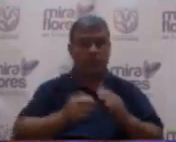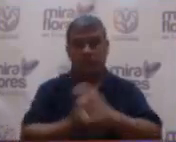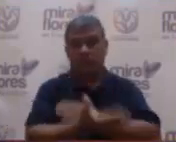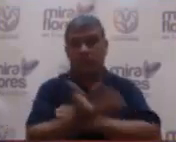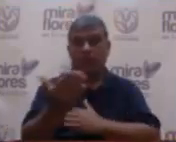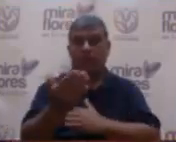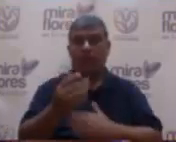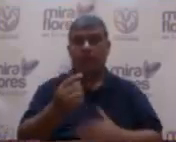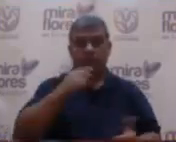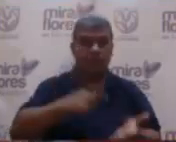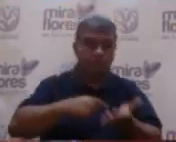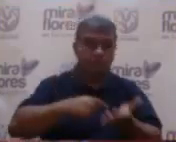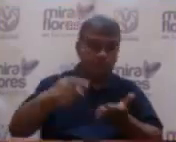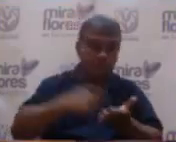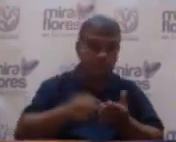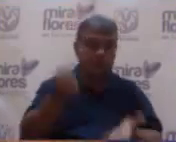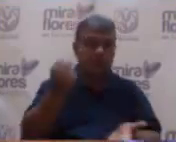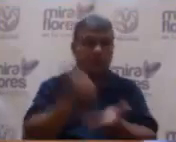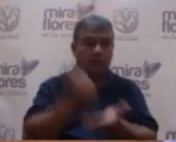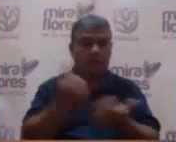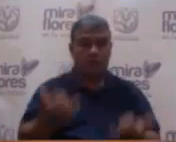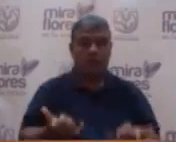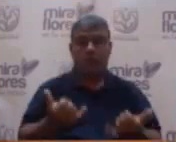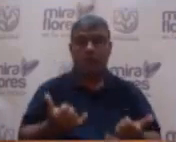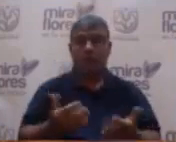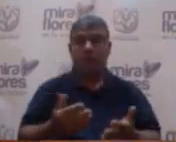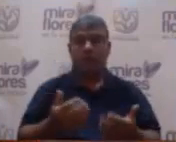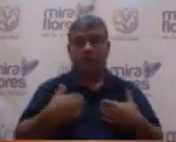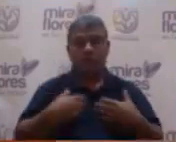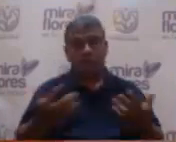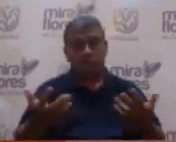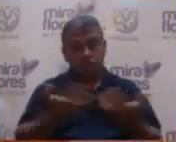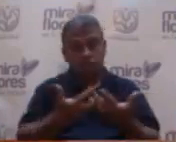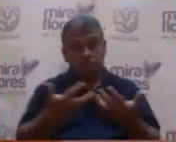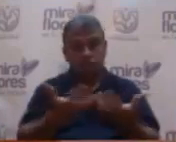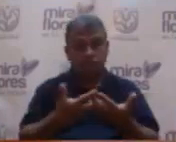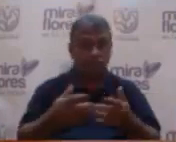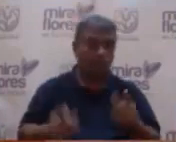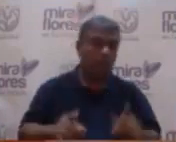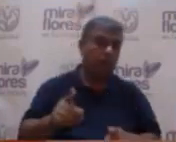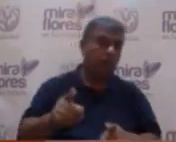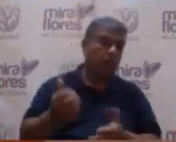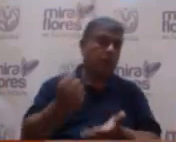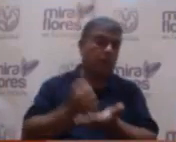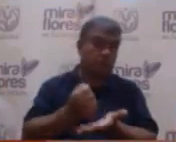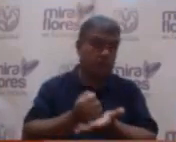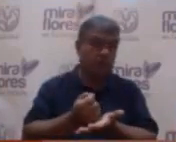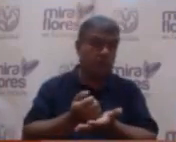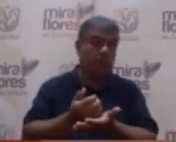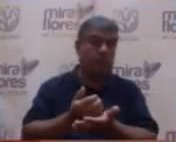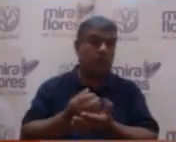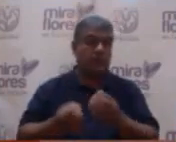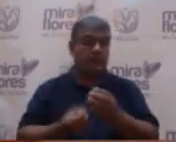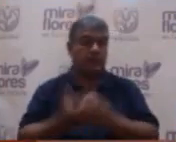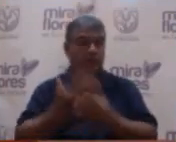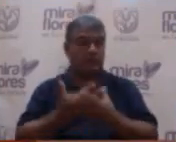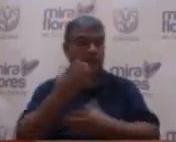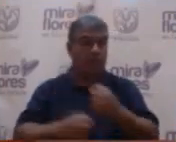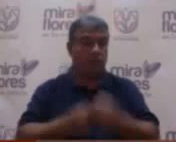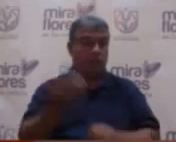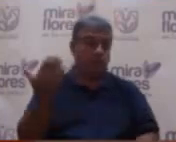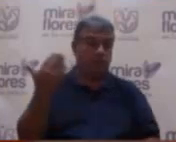días. Esta ordenanza que vamos a aprobar hoy día tiene que ver con aquella que aprobamos en septiembre del año